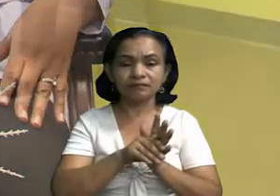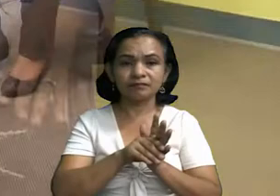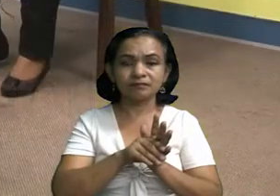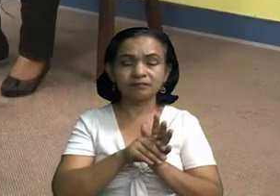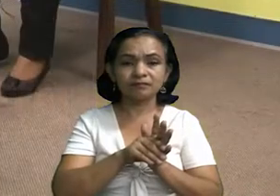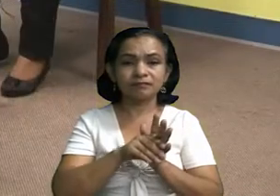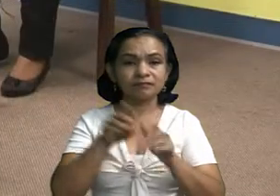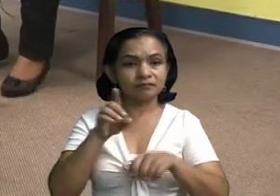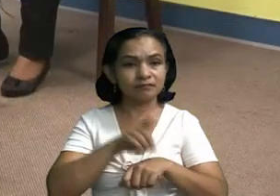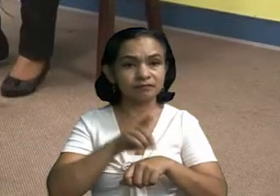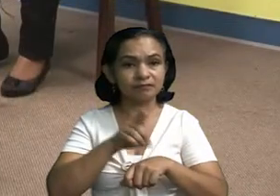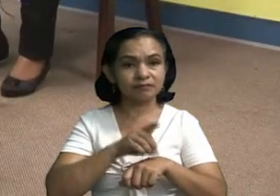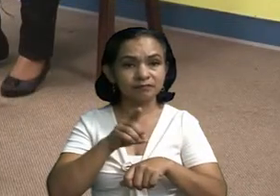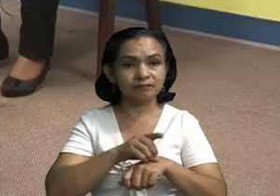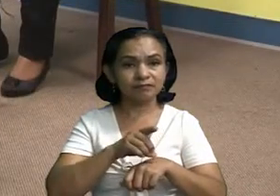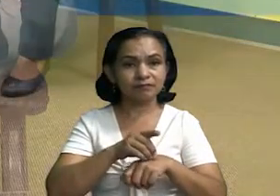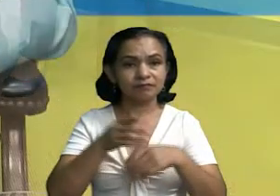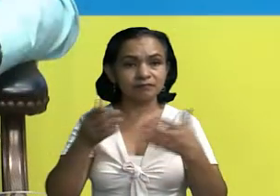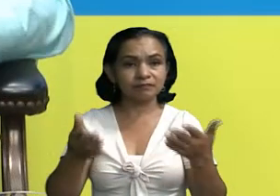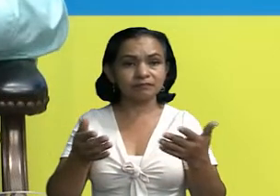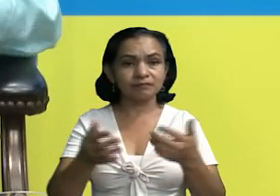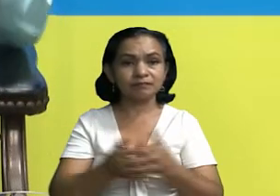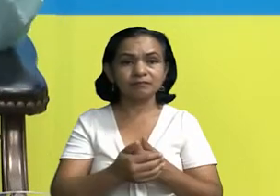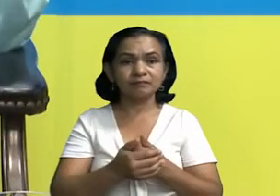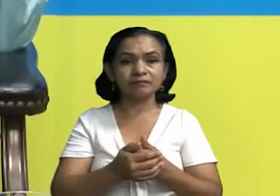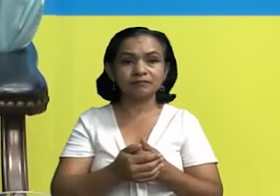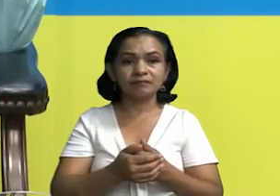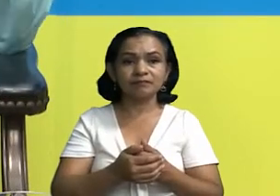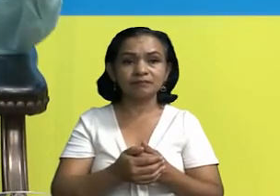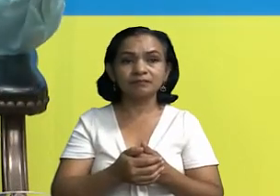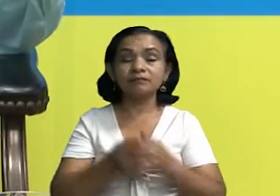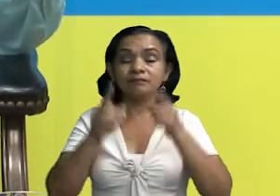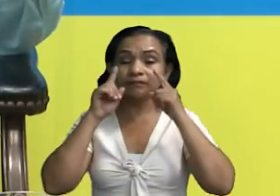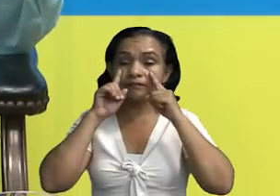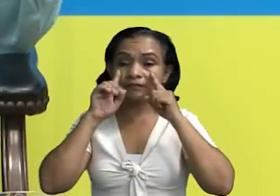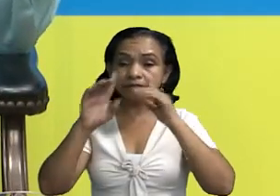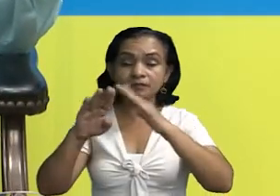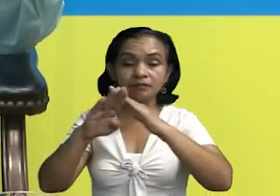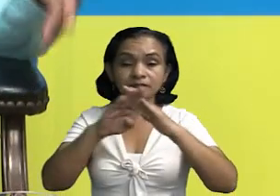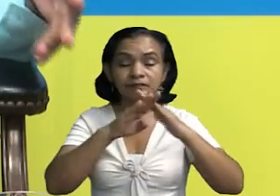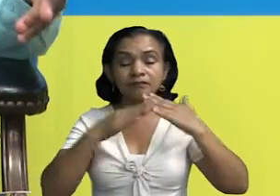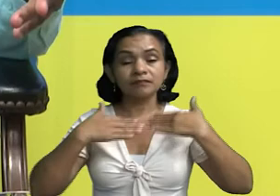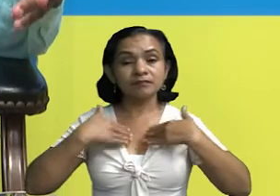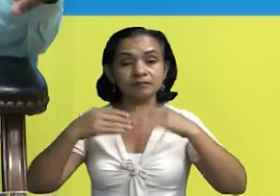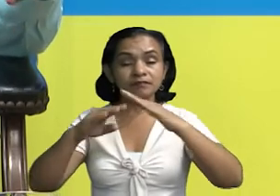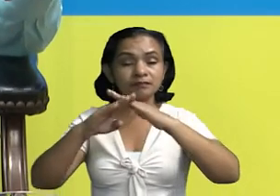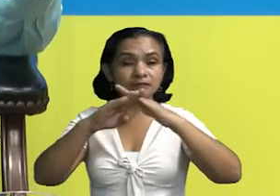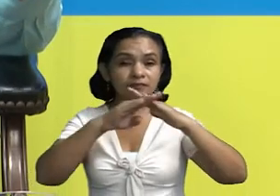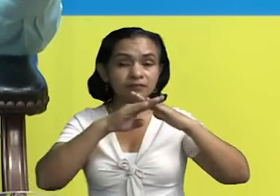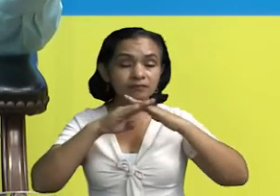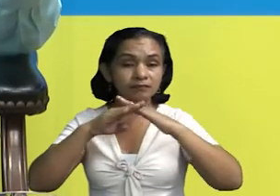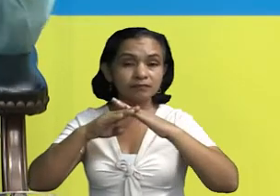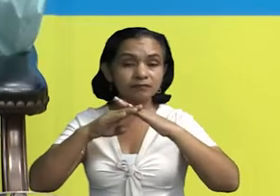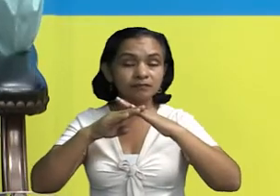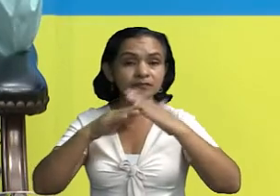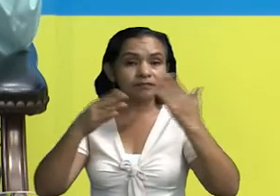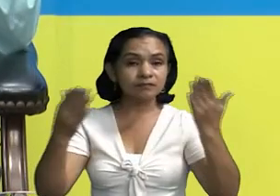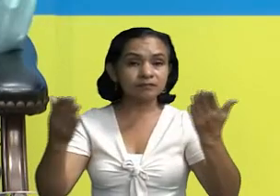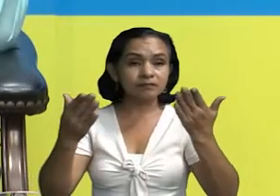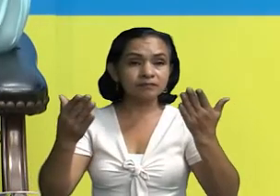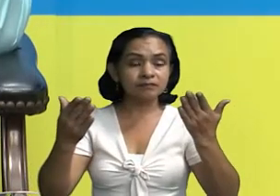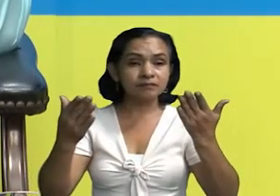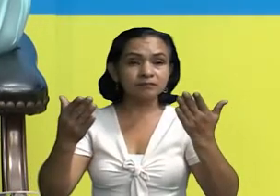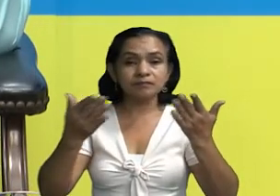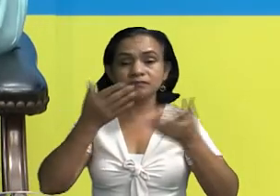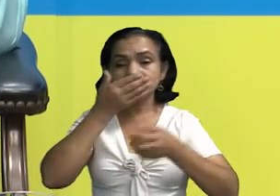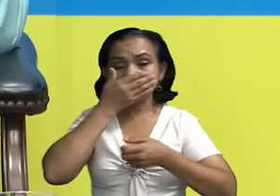rápidamente, doctora, porque este programa precisamente lleva el nombre de Prevenir en Salud, es para la prevención. Aparte de